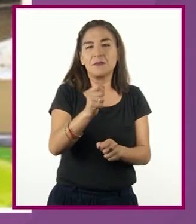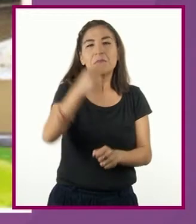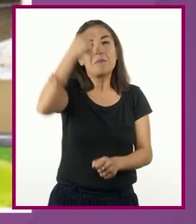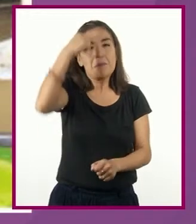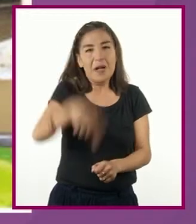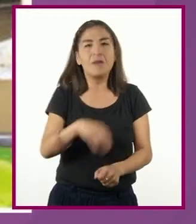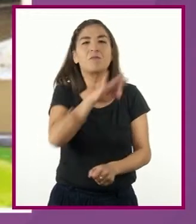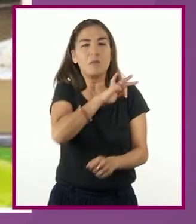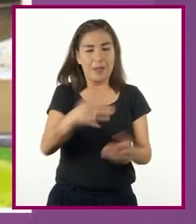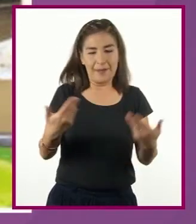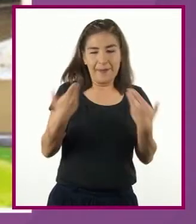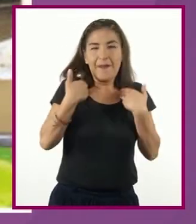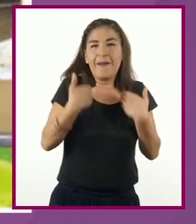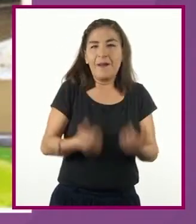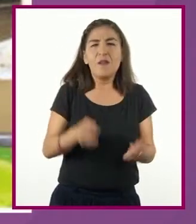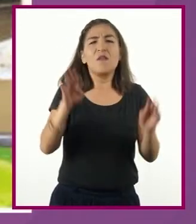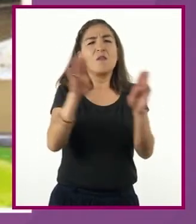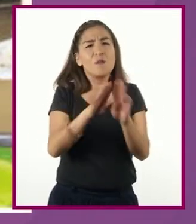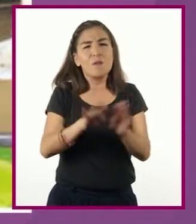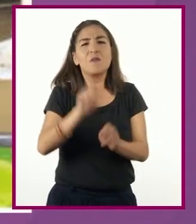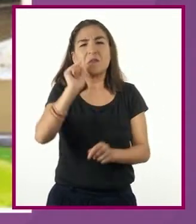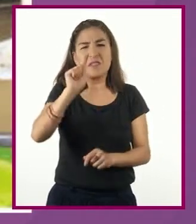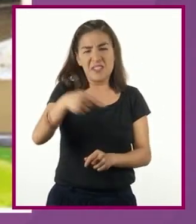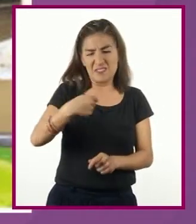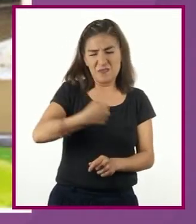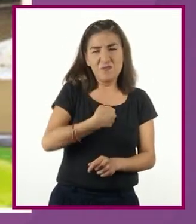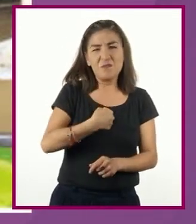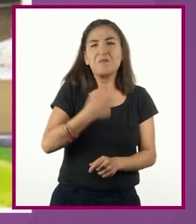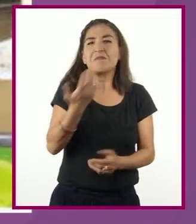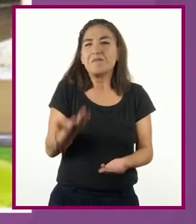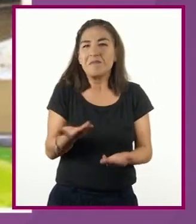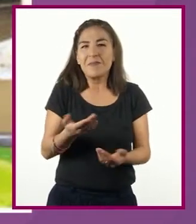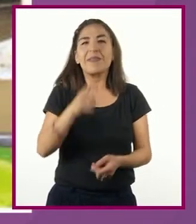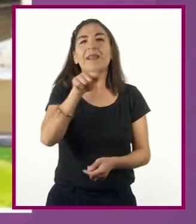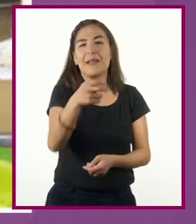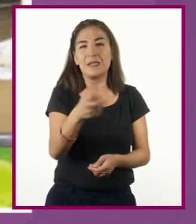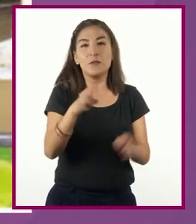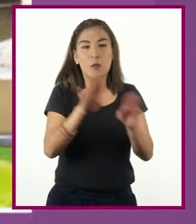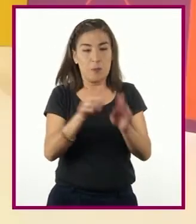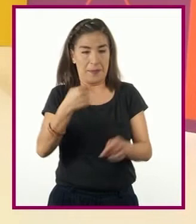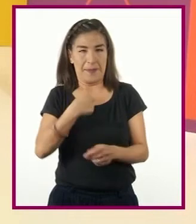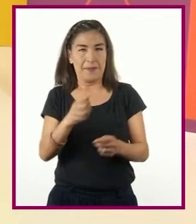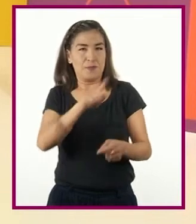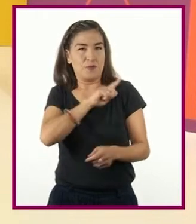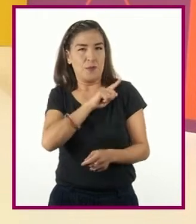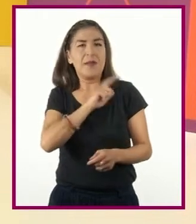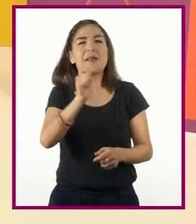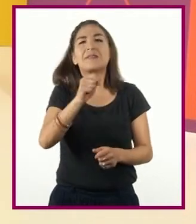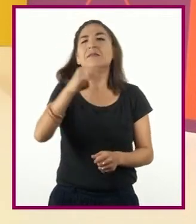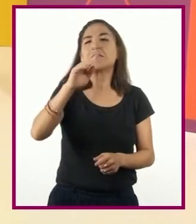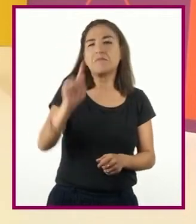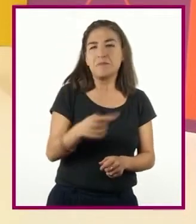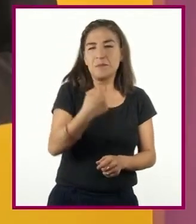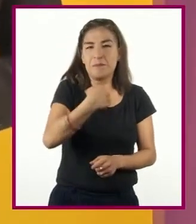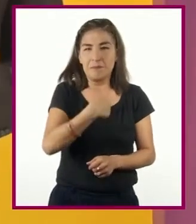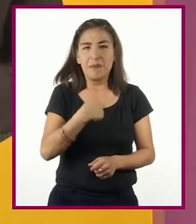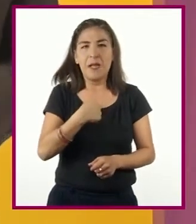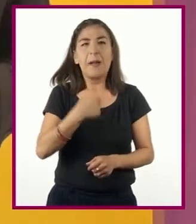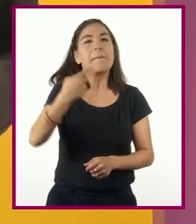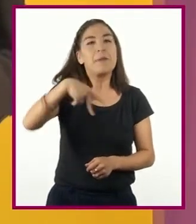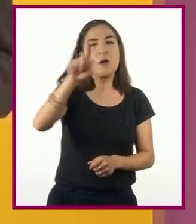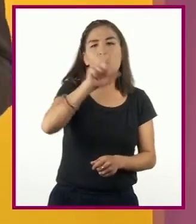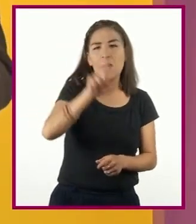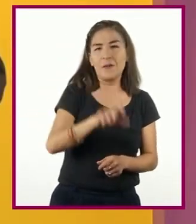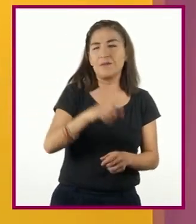permiten entendernos y saber quién somos, esto a nivel individual. Sin embargo, cuando nos